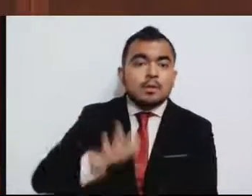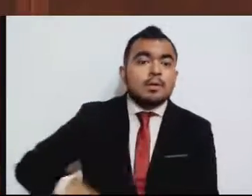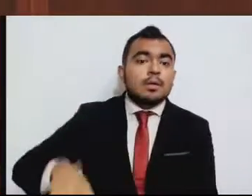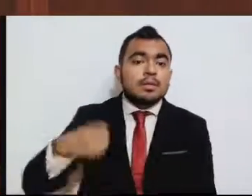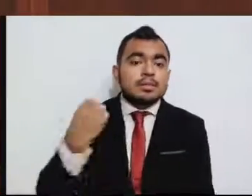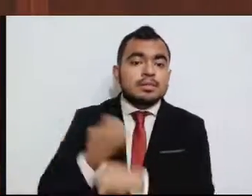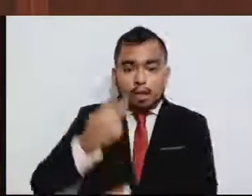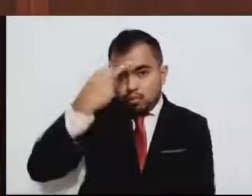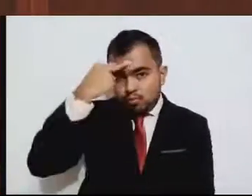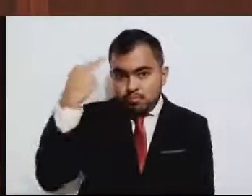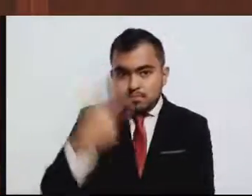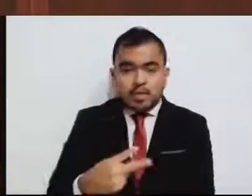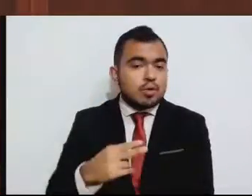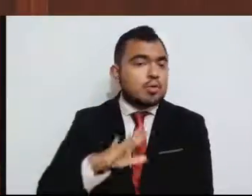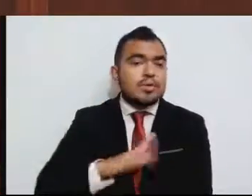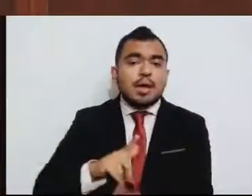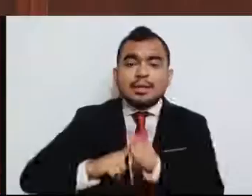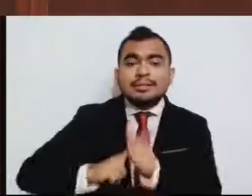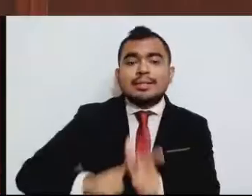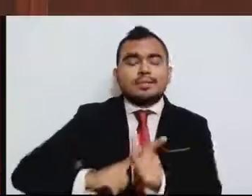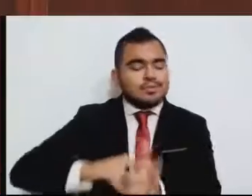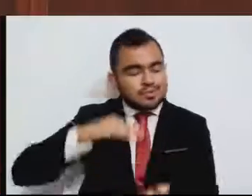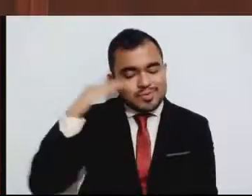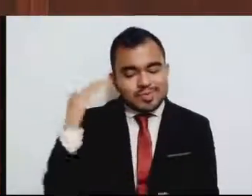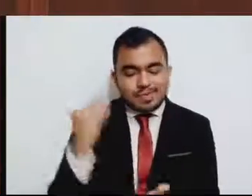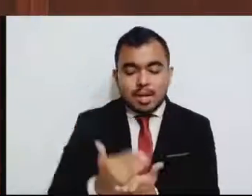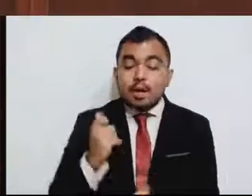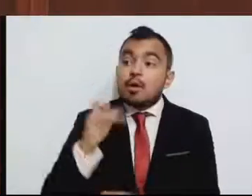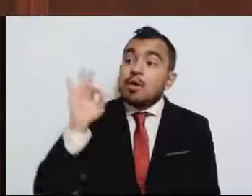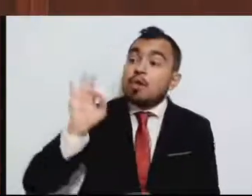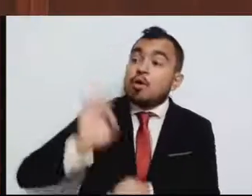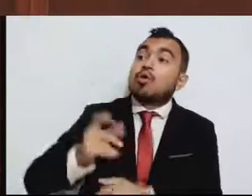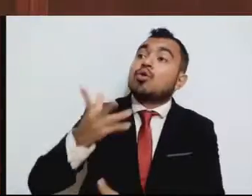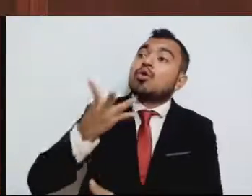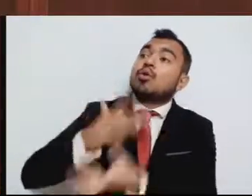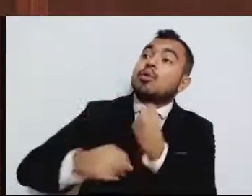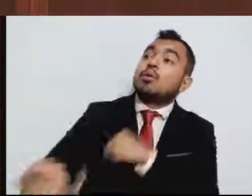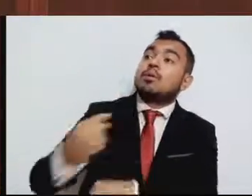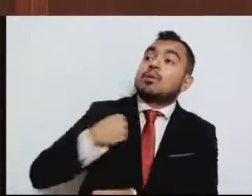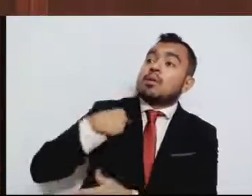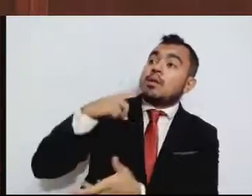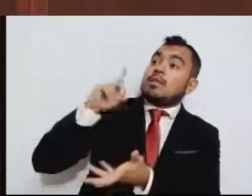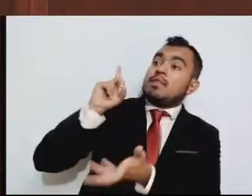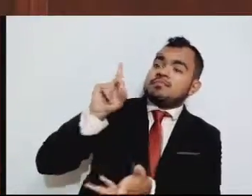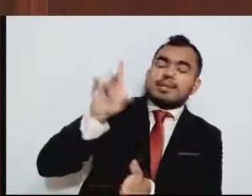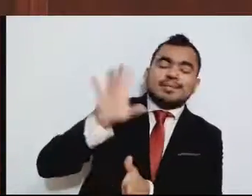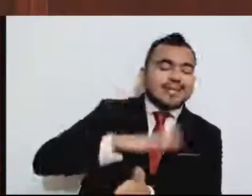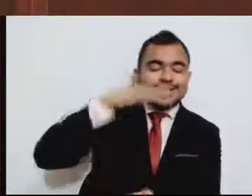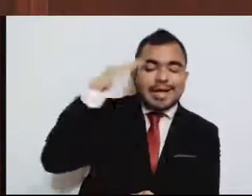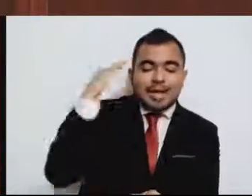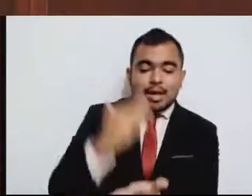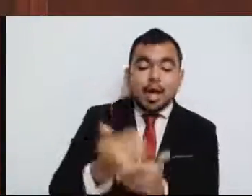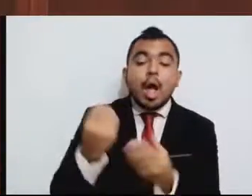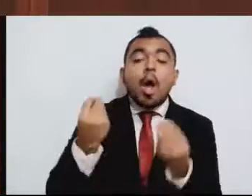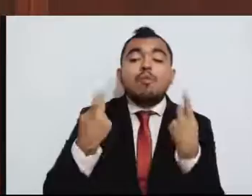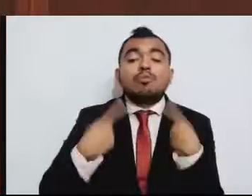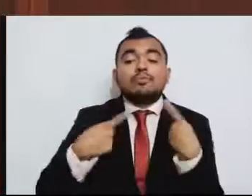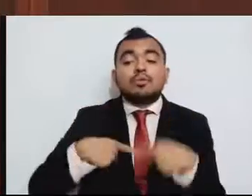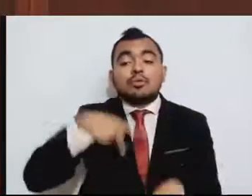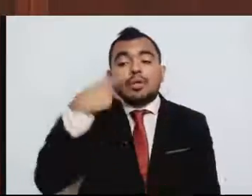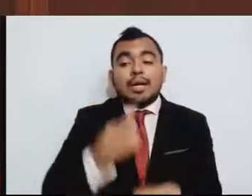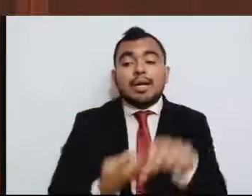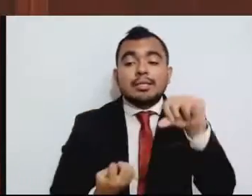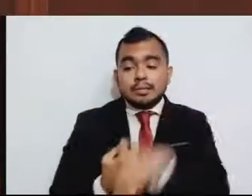no quieren seguir entregando su voto a cambio de láminas y de despensas muchos mexiquense saben que sus impuestos